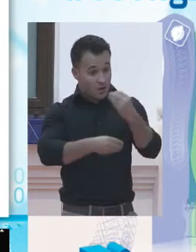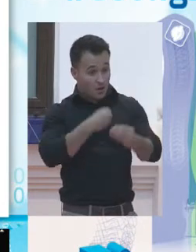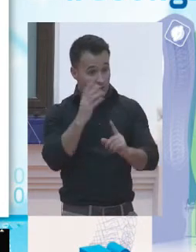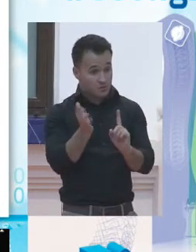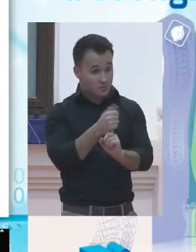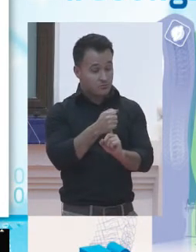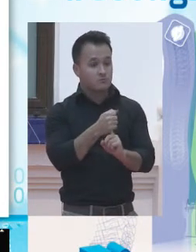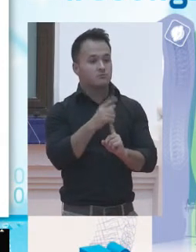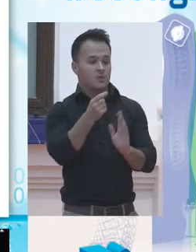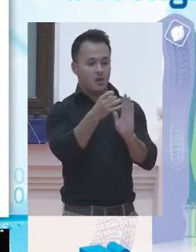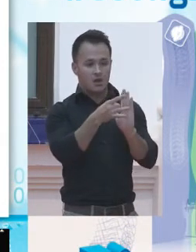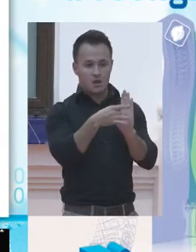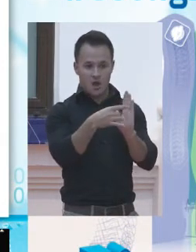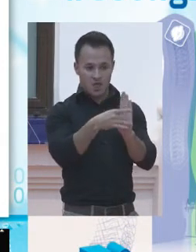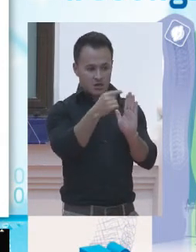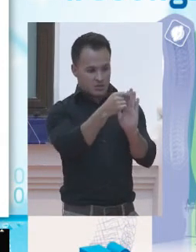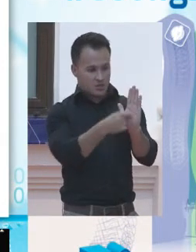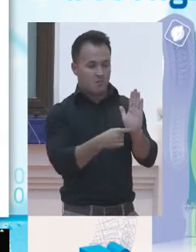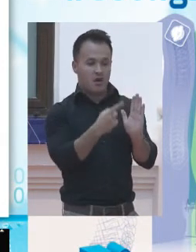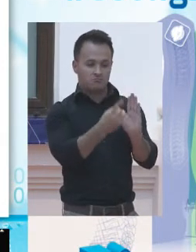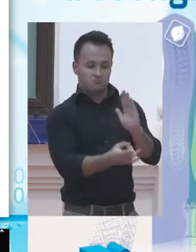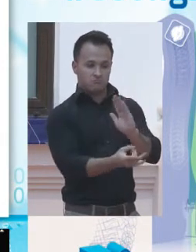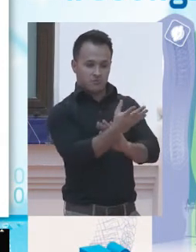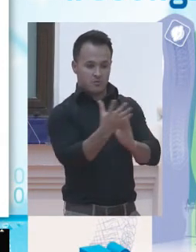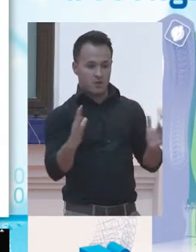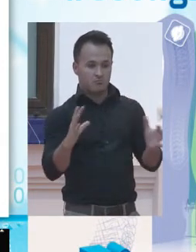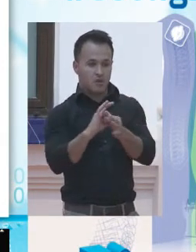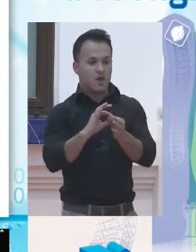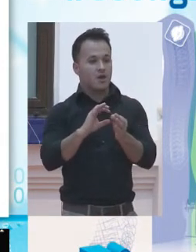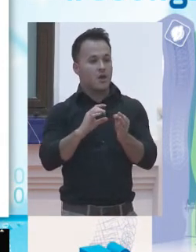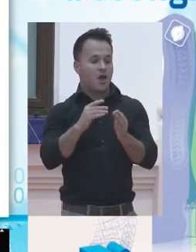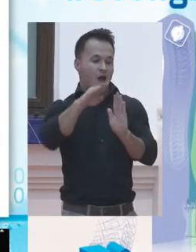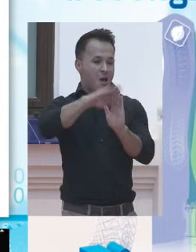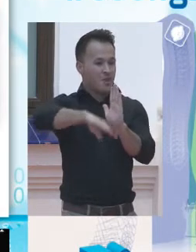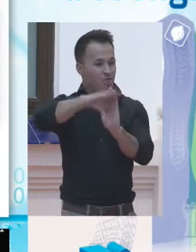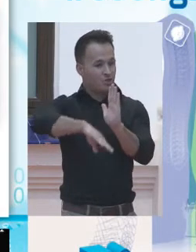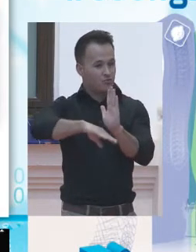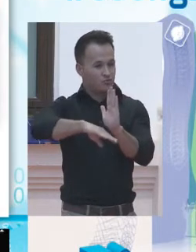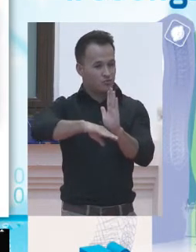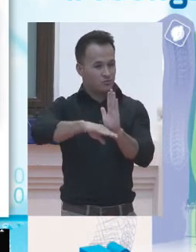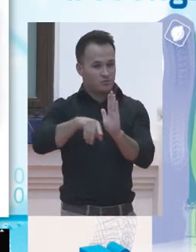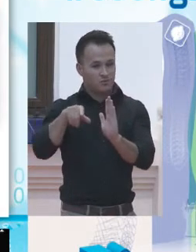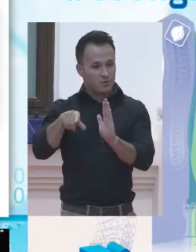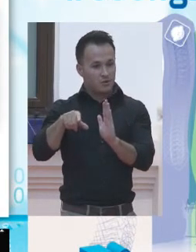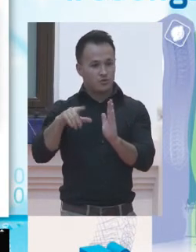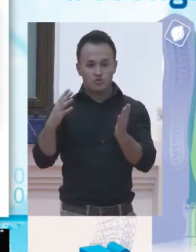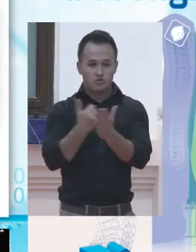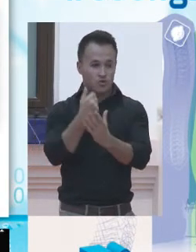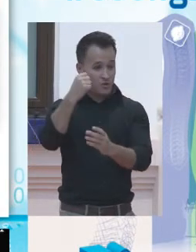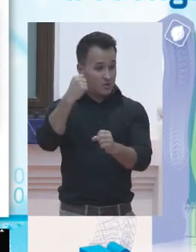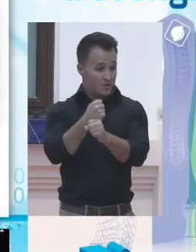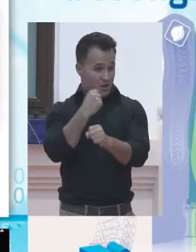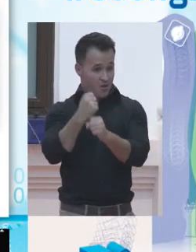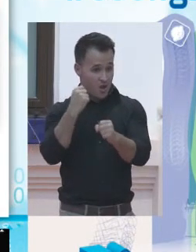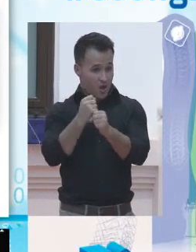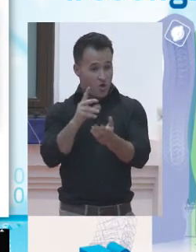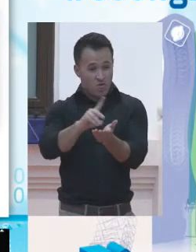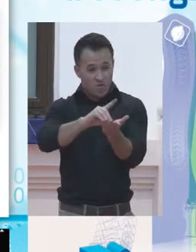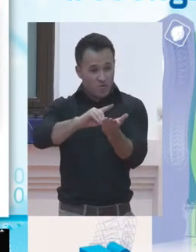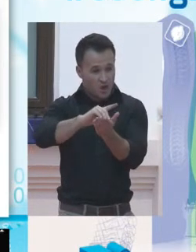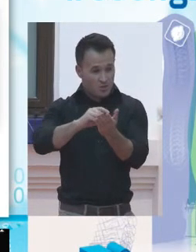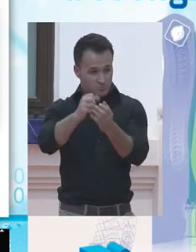sistema de calidad, desarrollamos una aplicación en la que se plasmaba todo el flujo de trabajo y además los datos